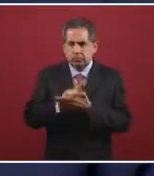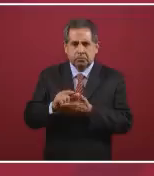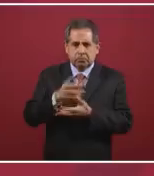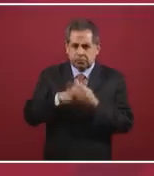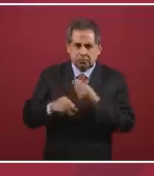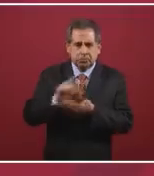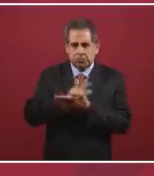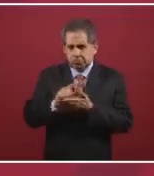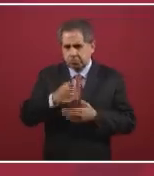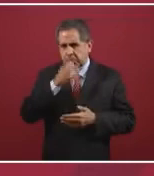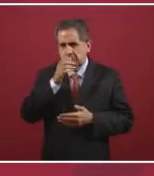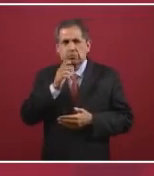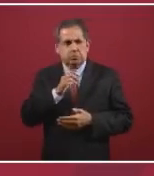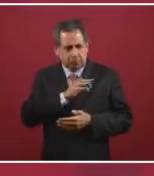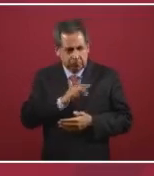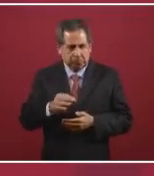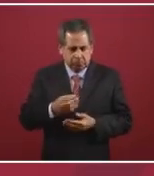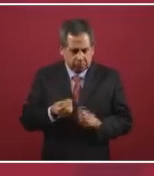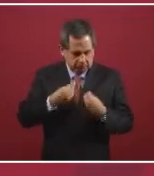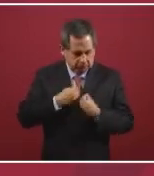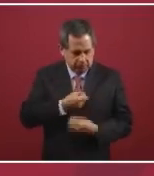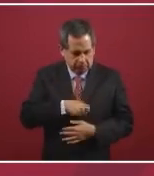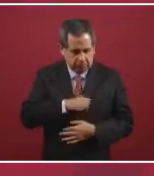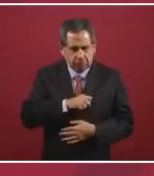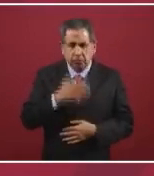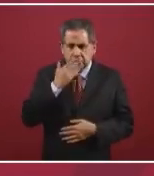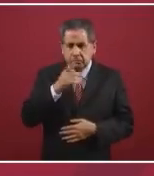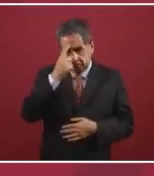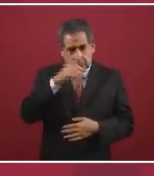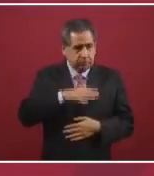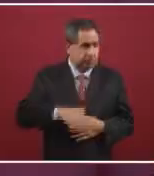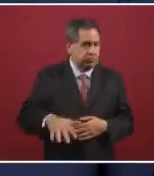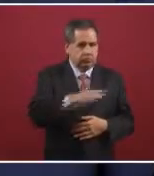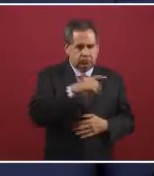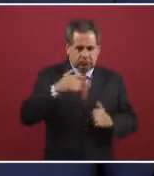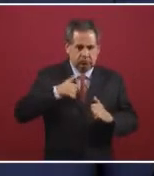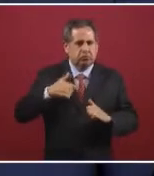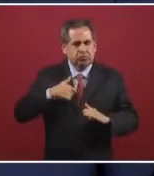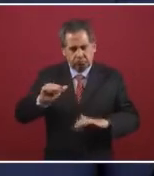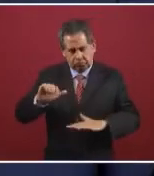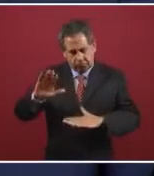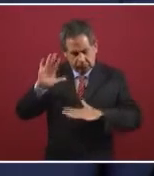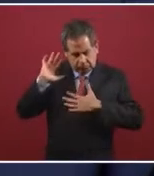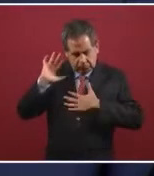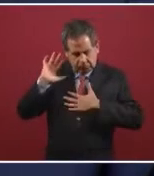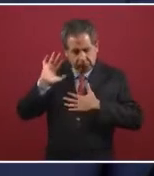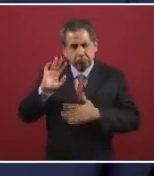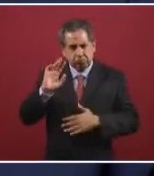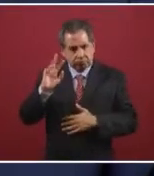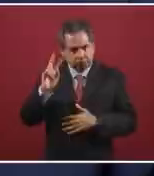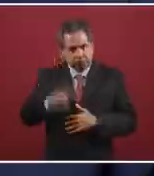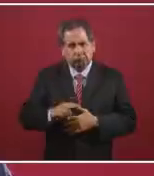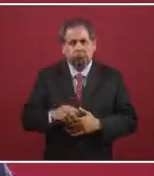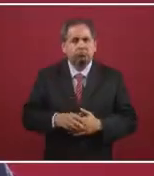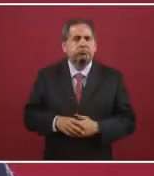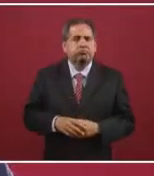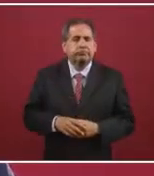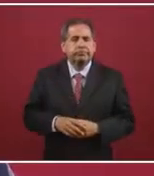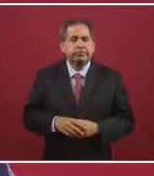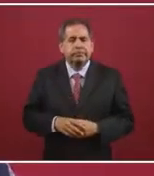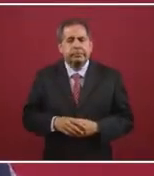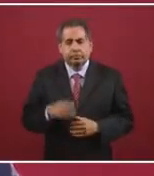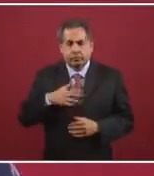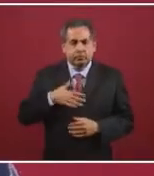purificada, saludable para los habitantes. Ese es mi compromiso. Ya